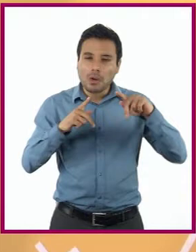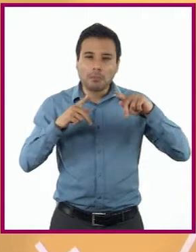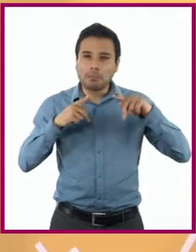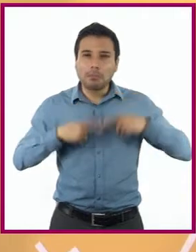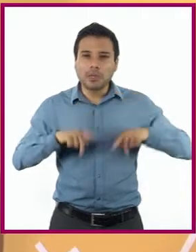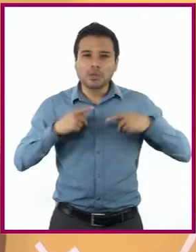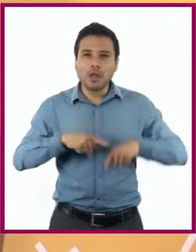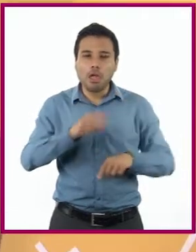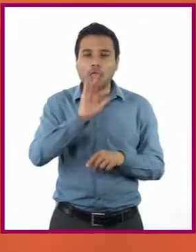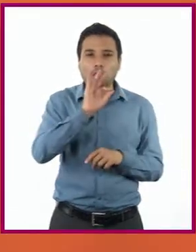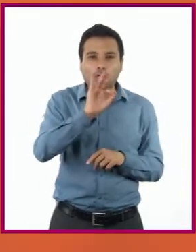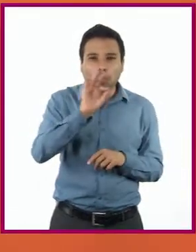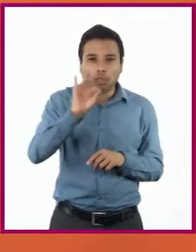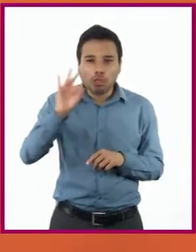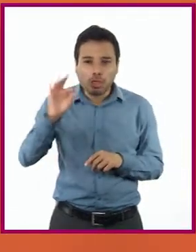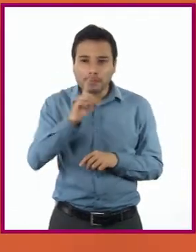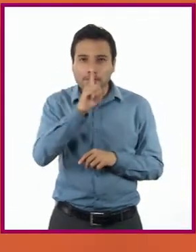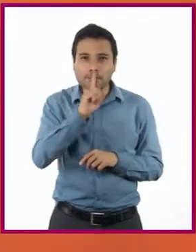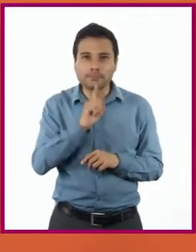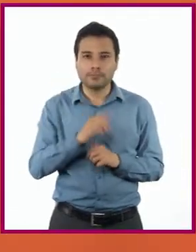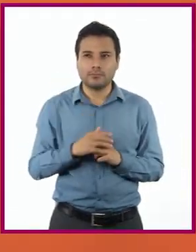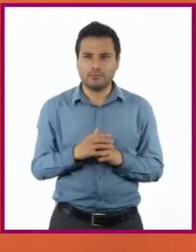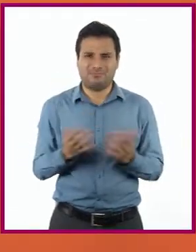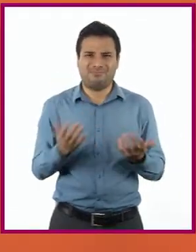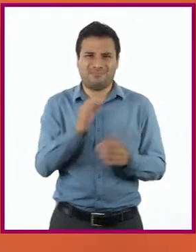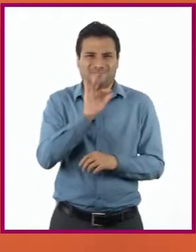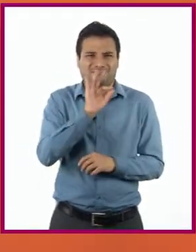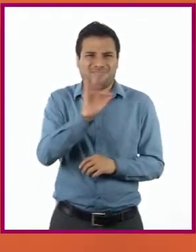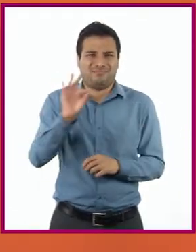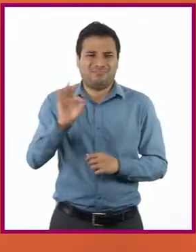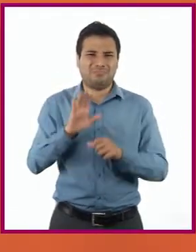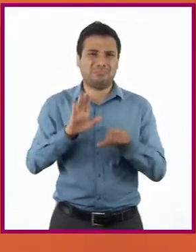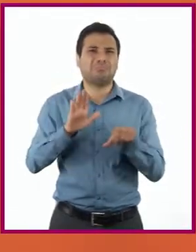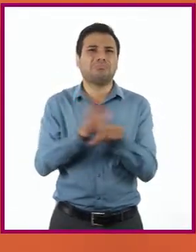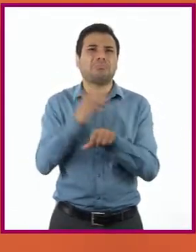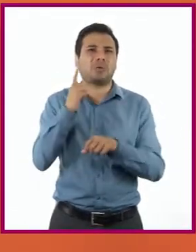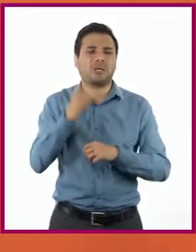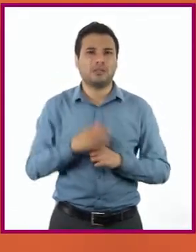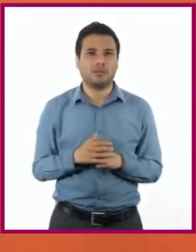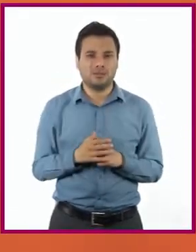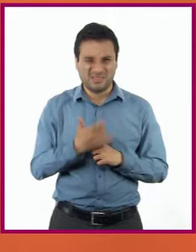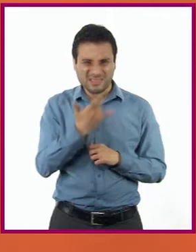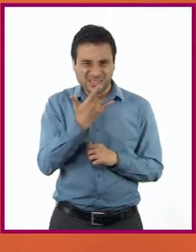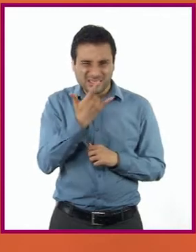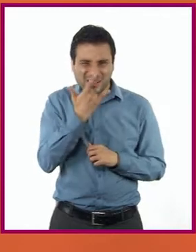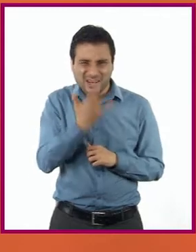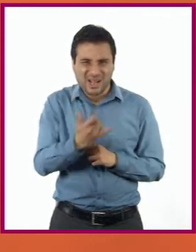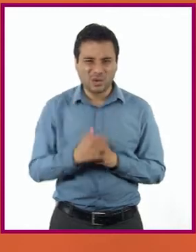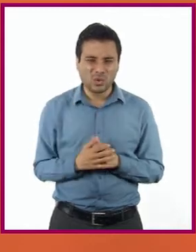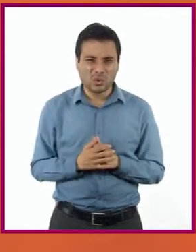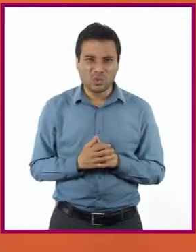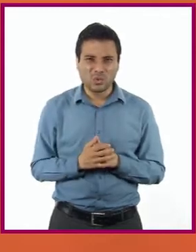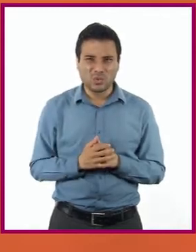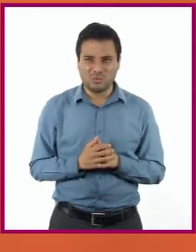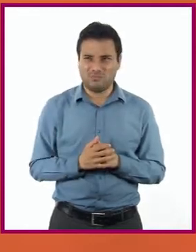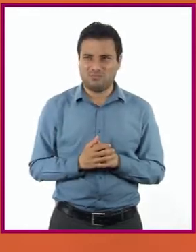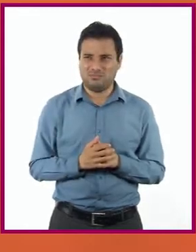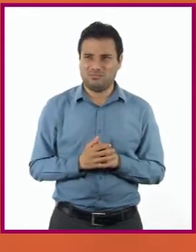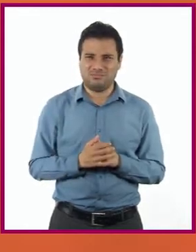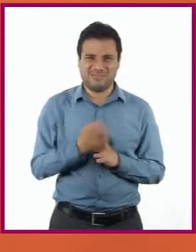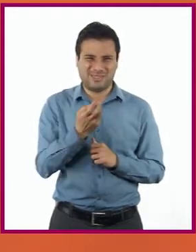mantenernos sometidos. ¿Sometidos a qué? ¡Qué raro! Eso me suena como una teoría